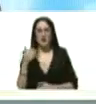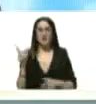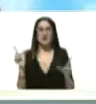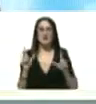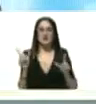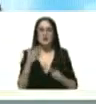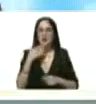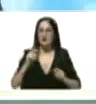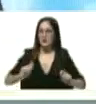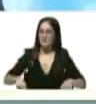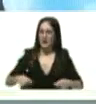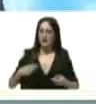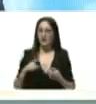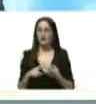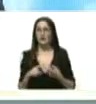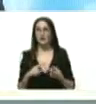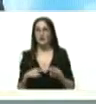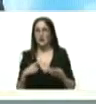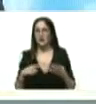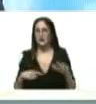mejores zapatos, las mejores